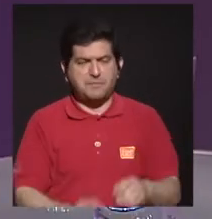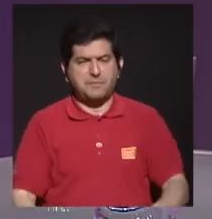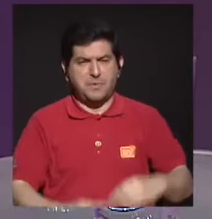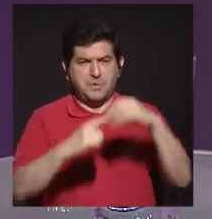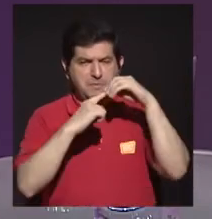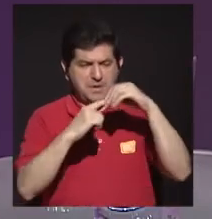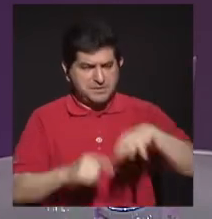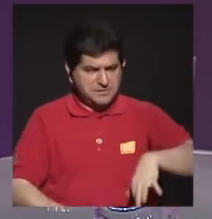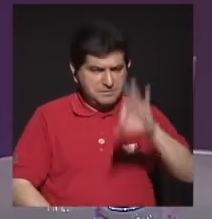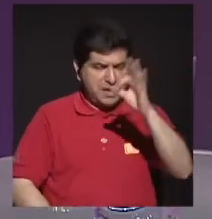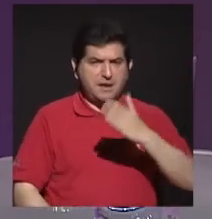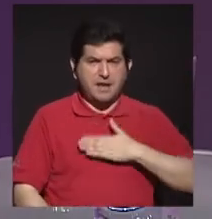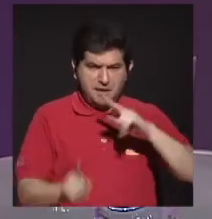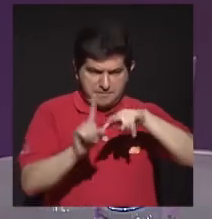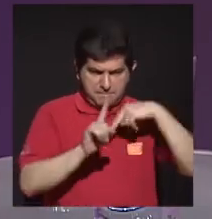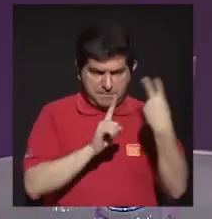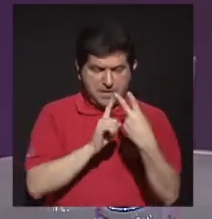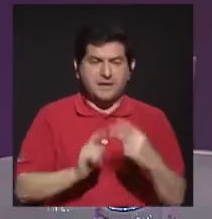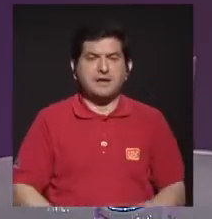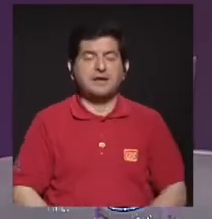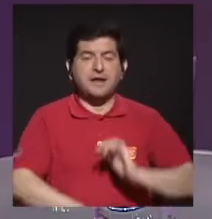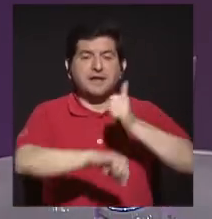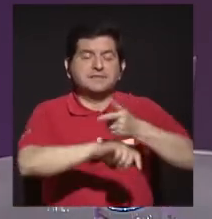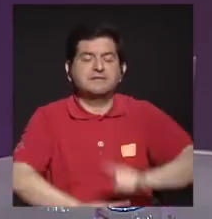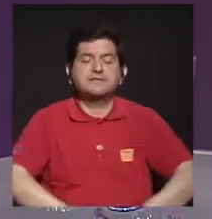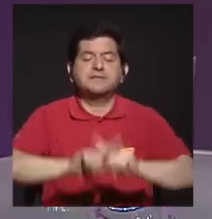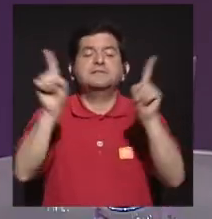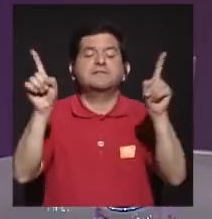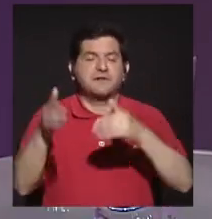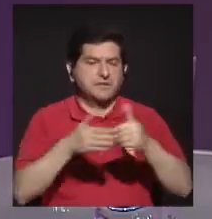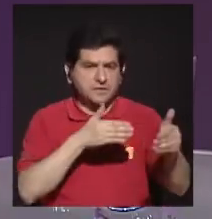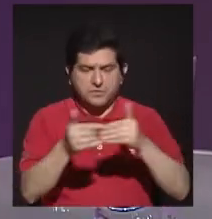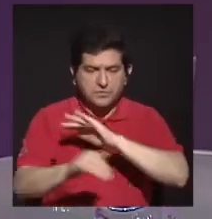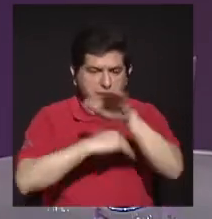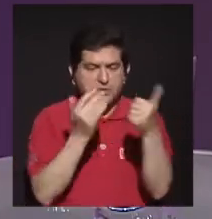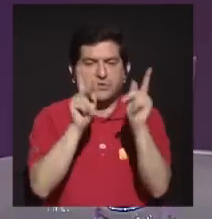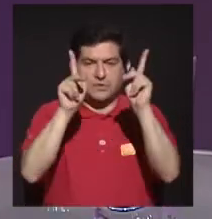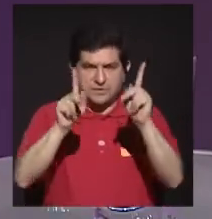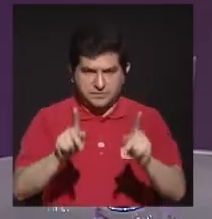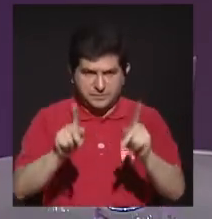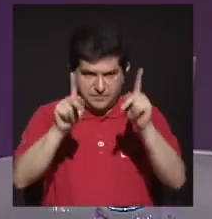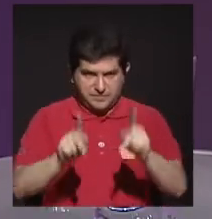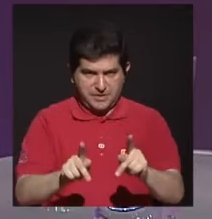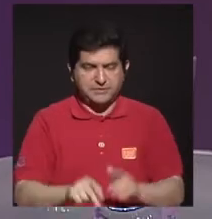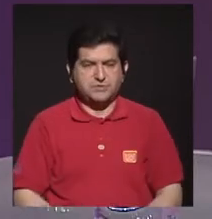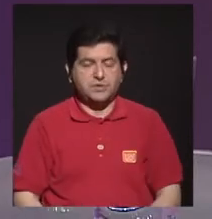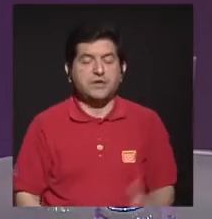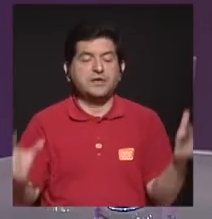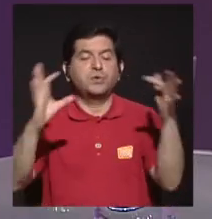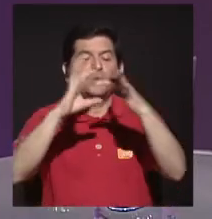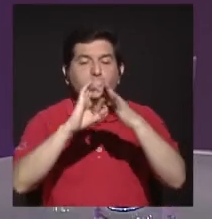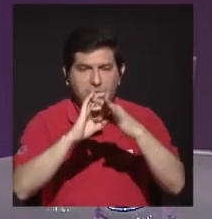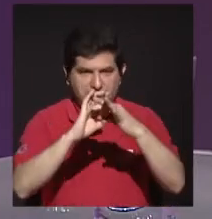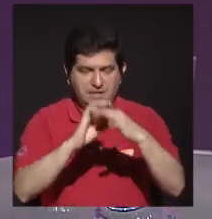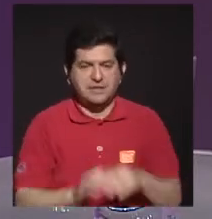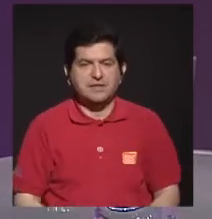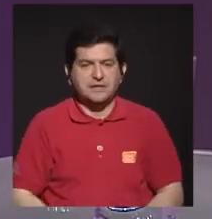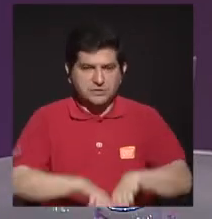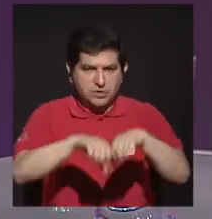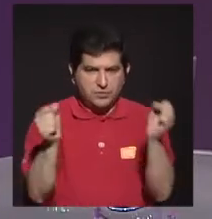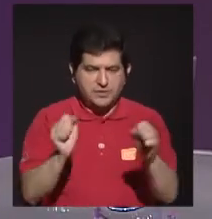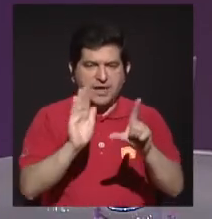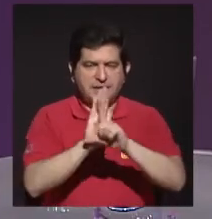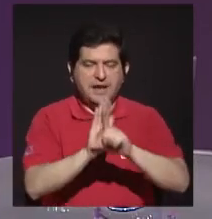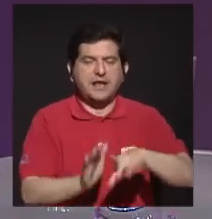principales hallazgos desde mi perspectiva es diferenciar que a pesar de que todas las personas que se vinculan por violación a la